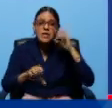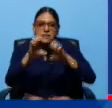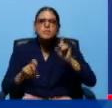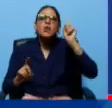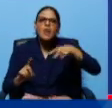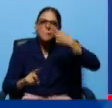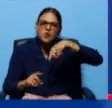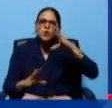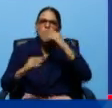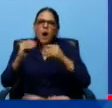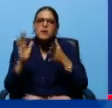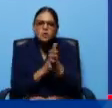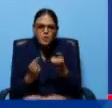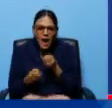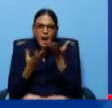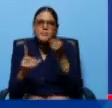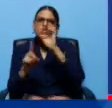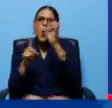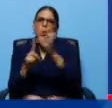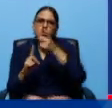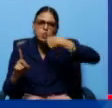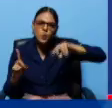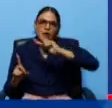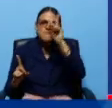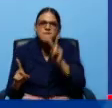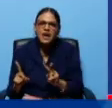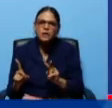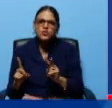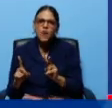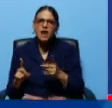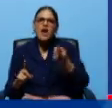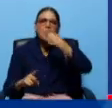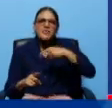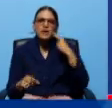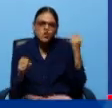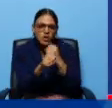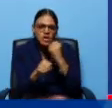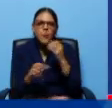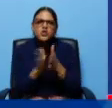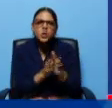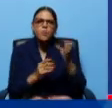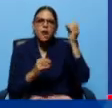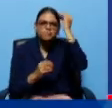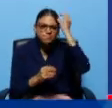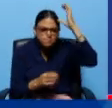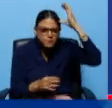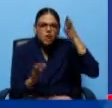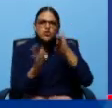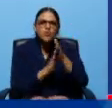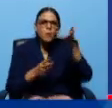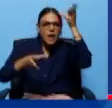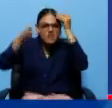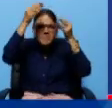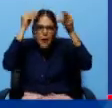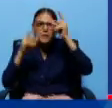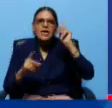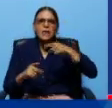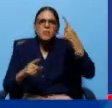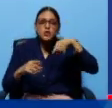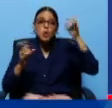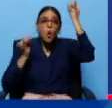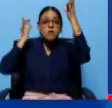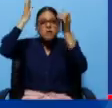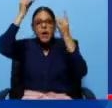esa expresión de la cultura del venezolano, de la gestión del conocimiento, de la técnica, de la inventiva y la